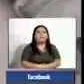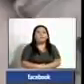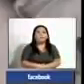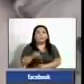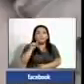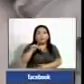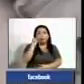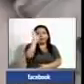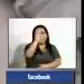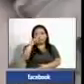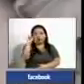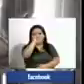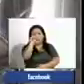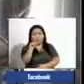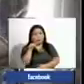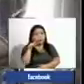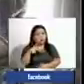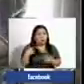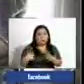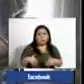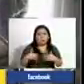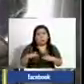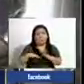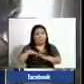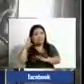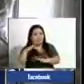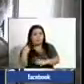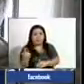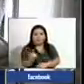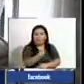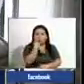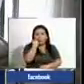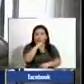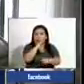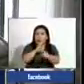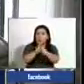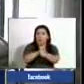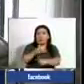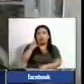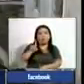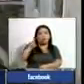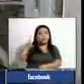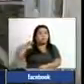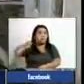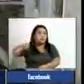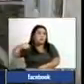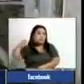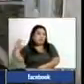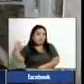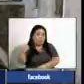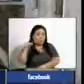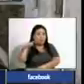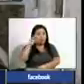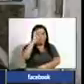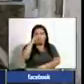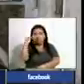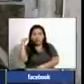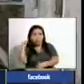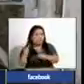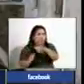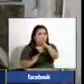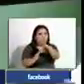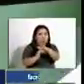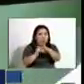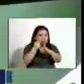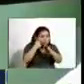Italia sigue siendo el epicentro europeo del brote de coronavirus con más de 110.000 casos. Un país parado donde la